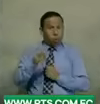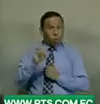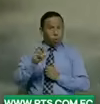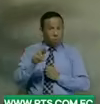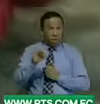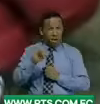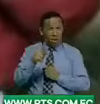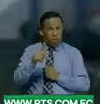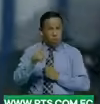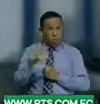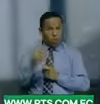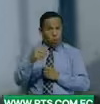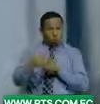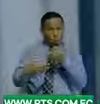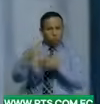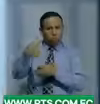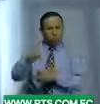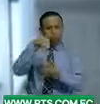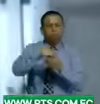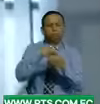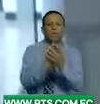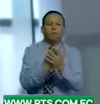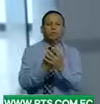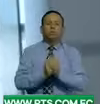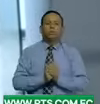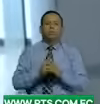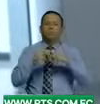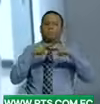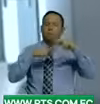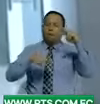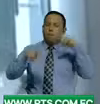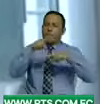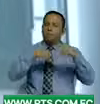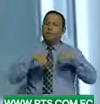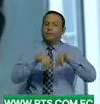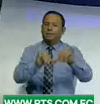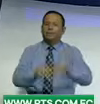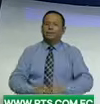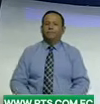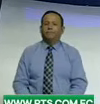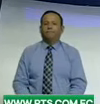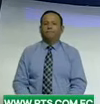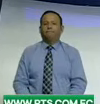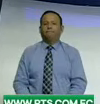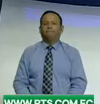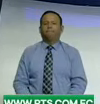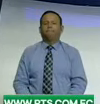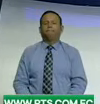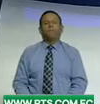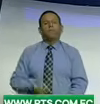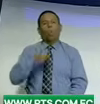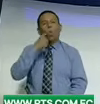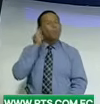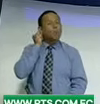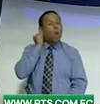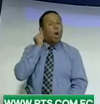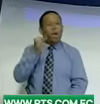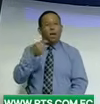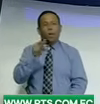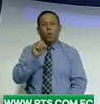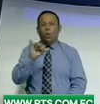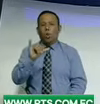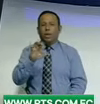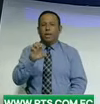es procesado por el caso Metástasis, informó Valeria Navarro. Solanda Goyes podría